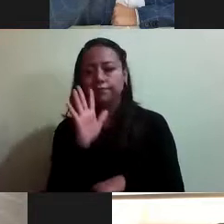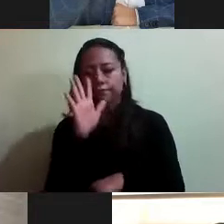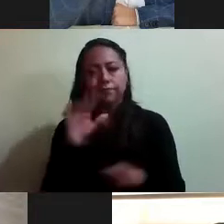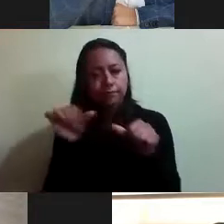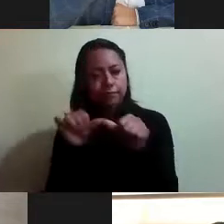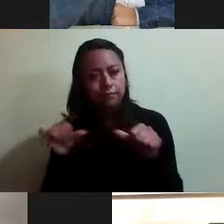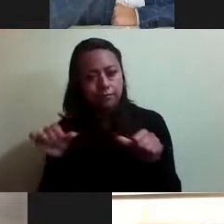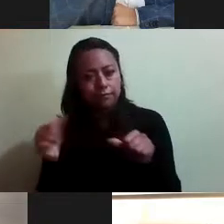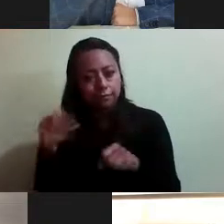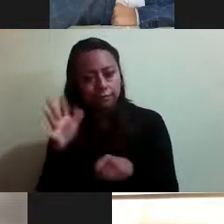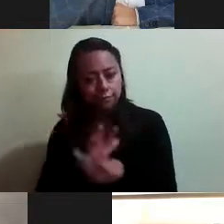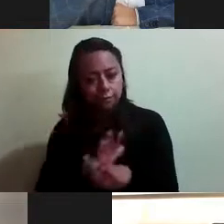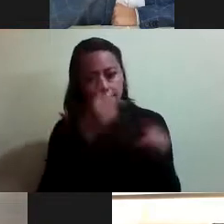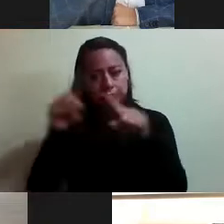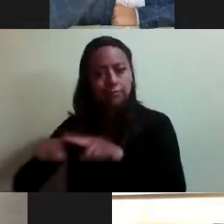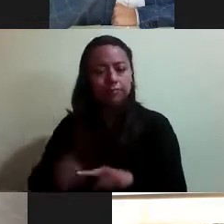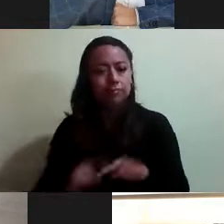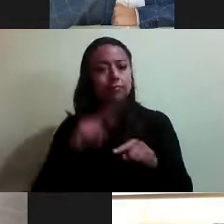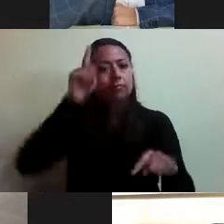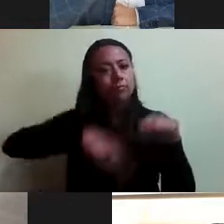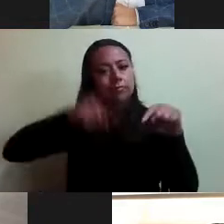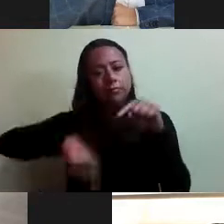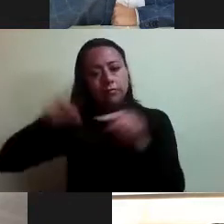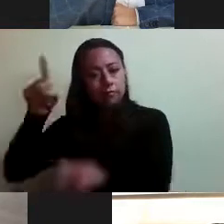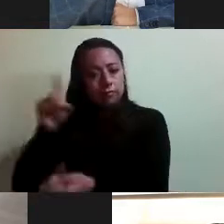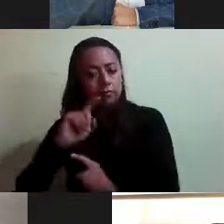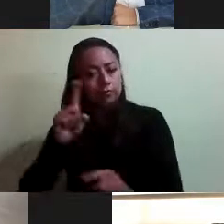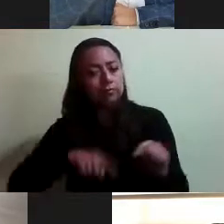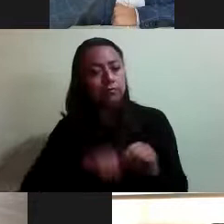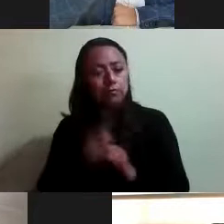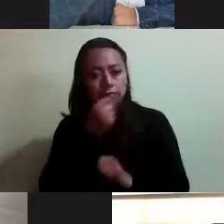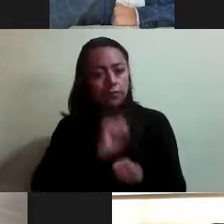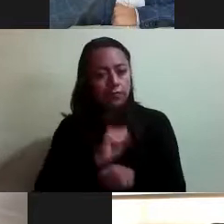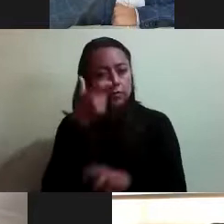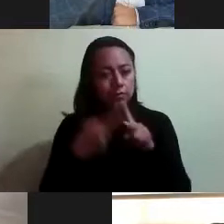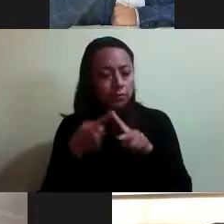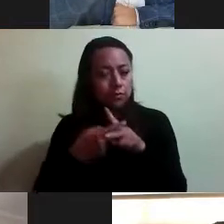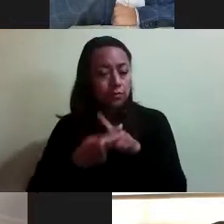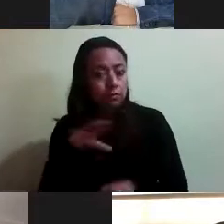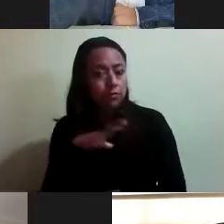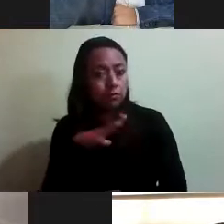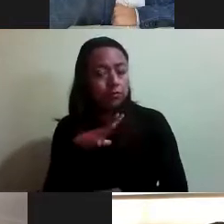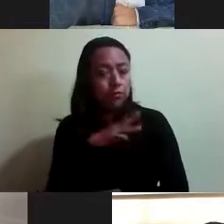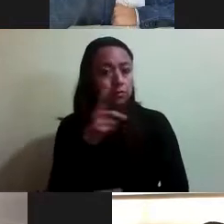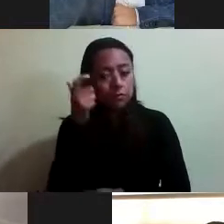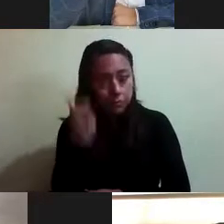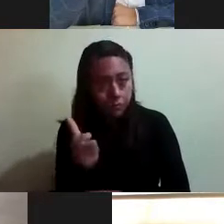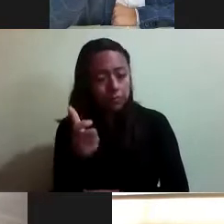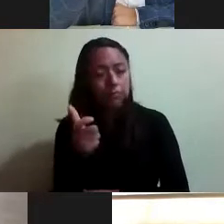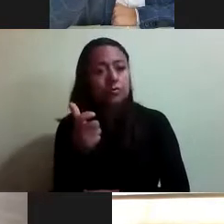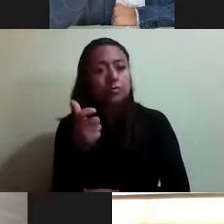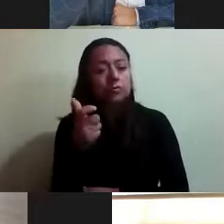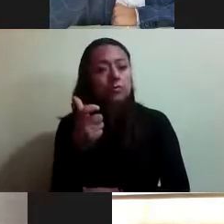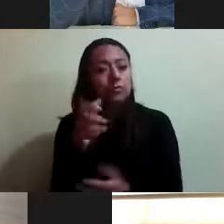administraciones que se tienen que dar de manera mensual. La Secretaría de Finanzas está tomando los recursos para